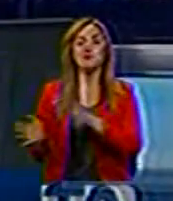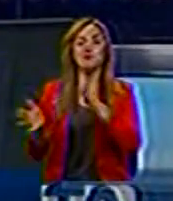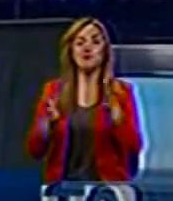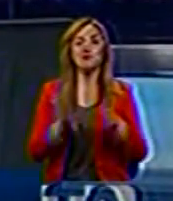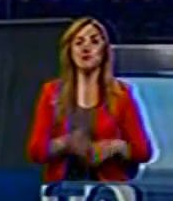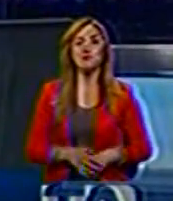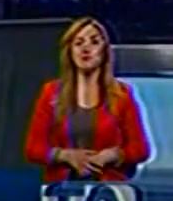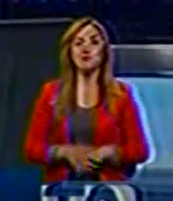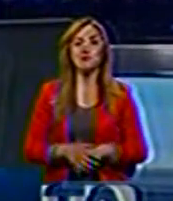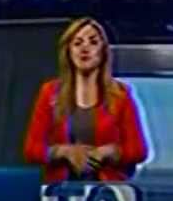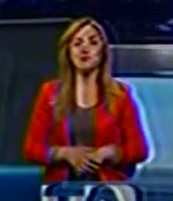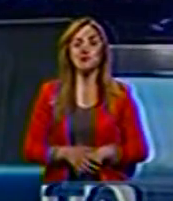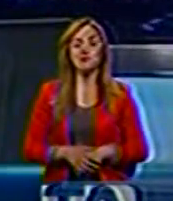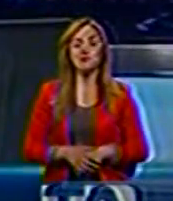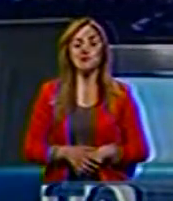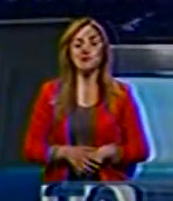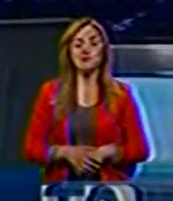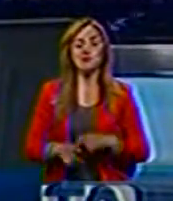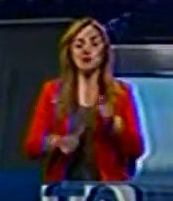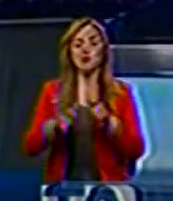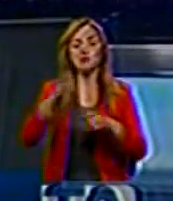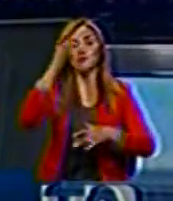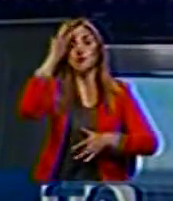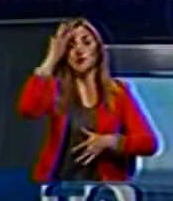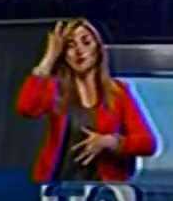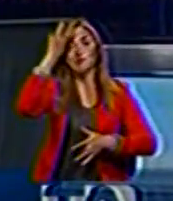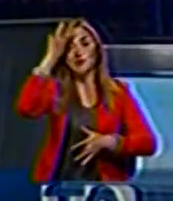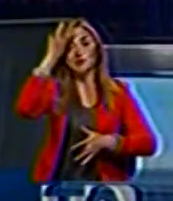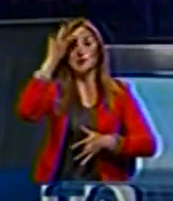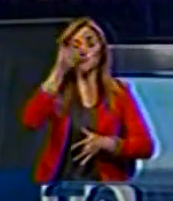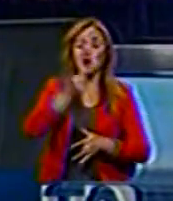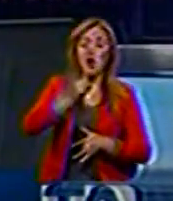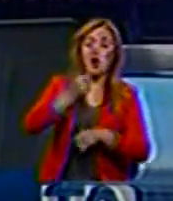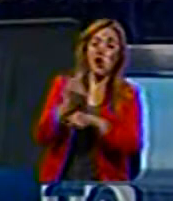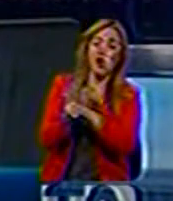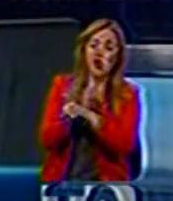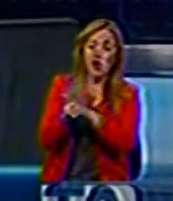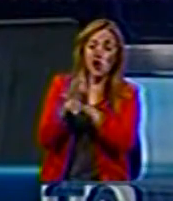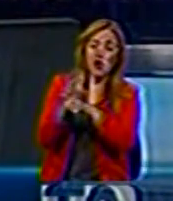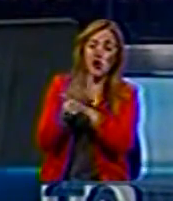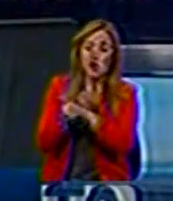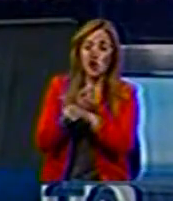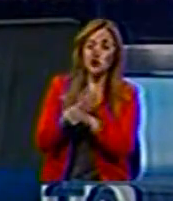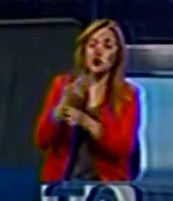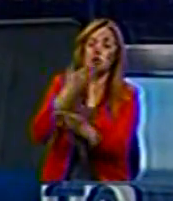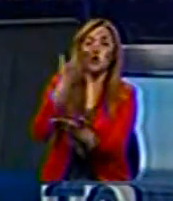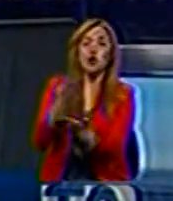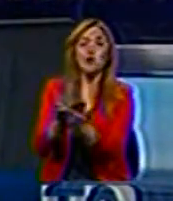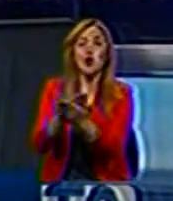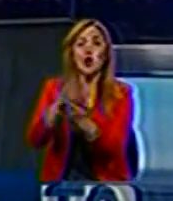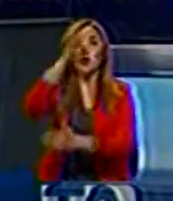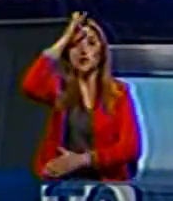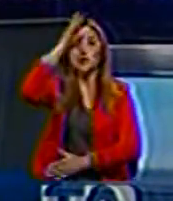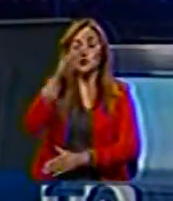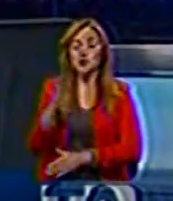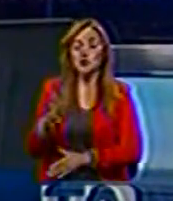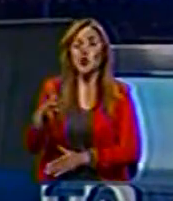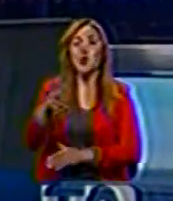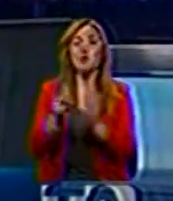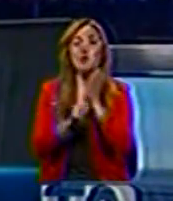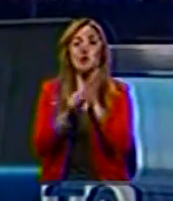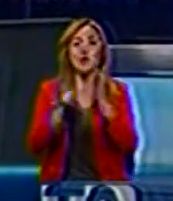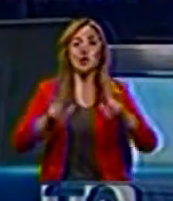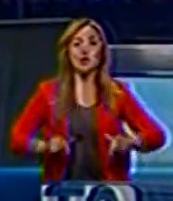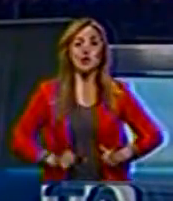Hay pacientes que deben viajar varias horas para recibir atención médica en los hospitales móviles del Ministerio de Salud. Estas casas de salud rodantes